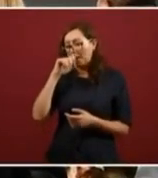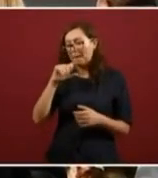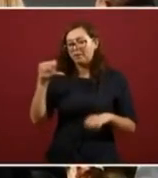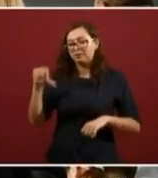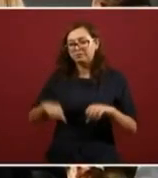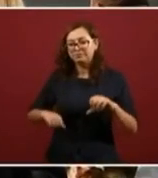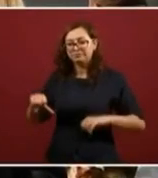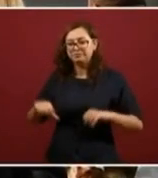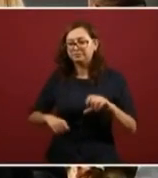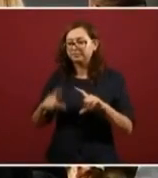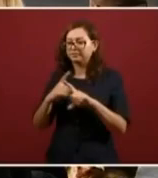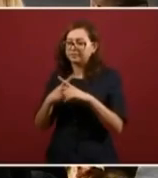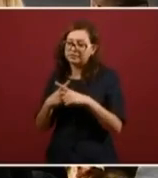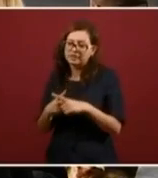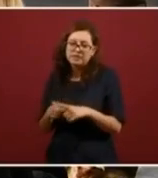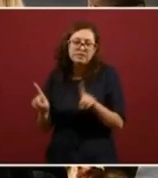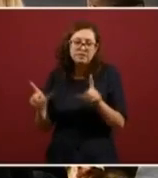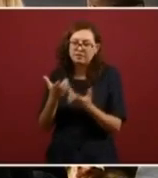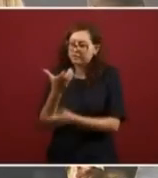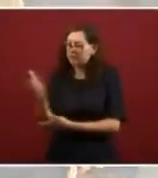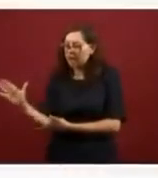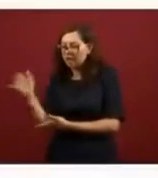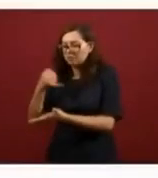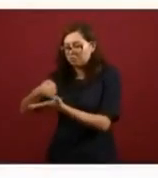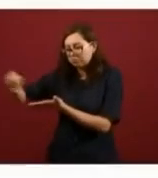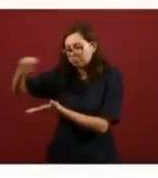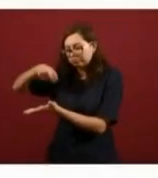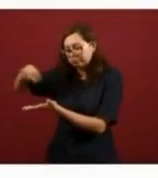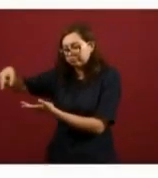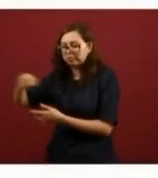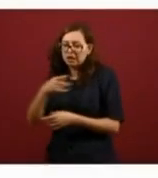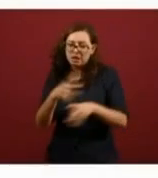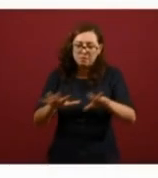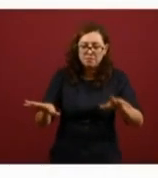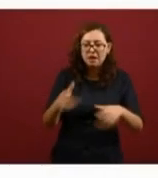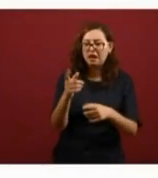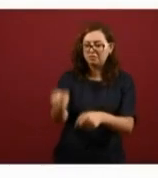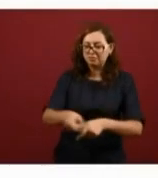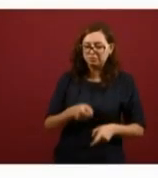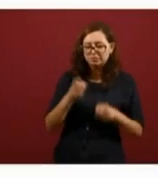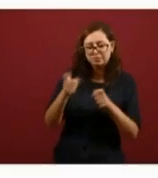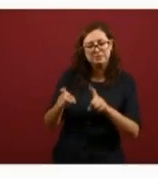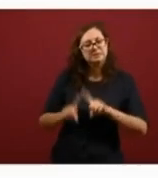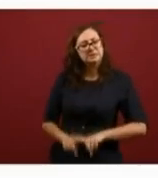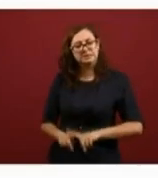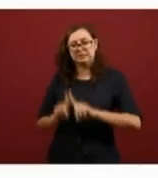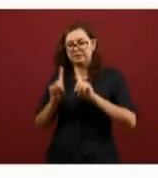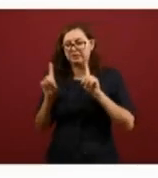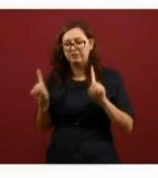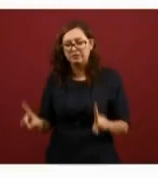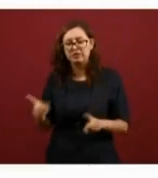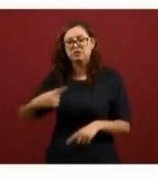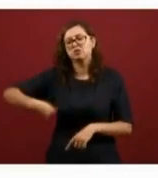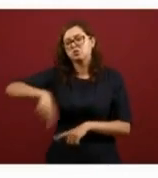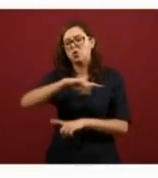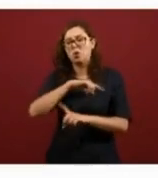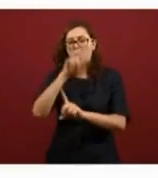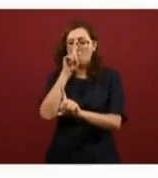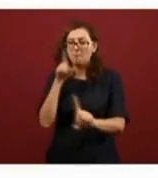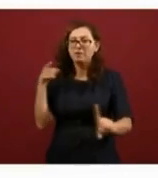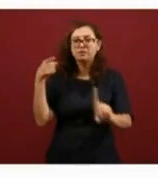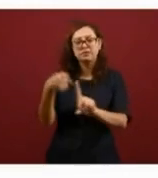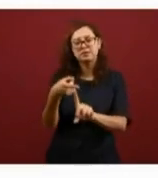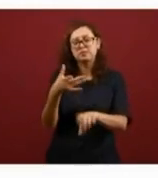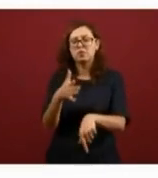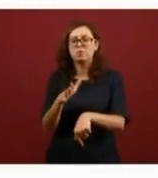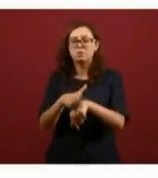de la pesca y la acuacultura son diferentes. Y nosotros, en nuestra calendarización de recursos, estamos enfocados a donde es más